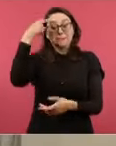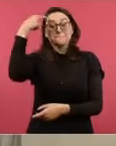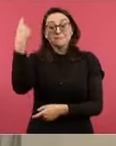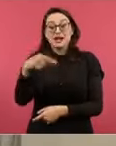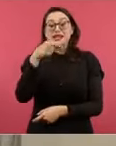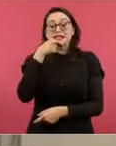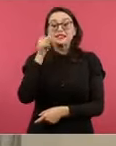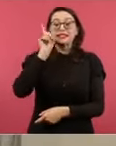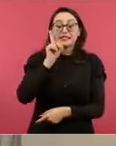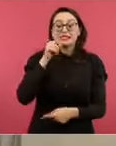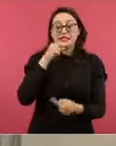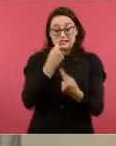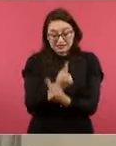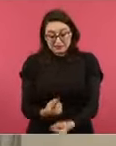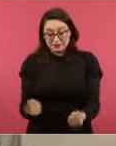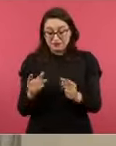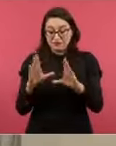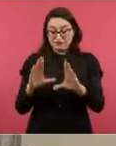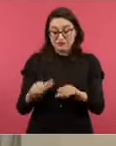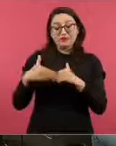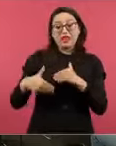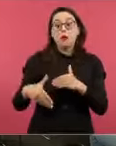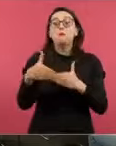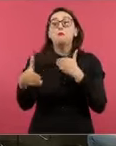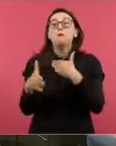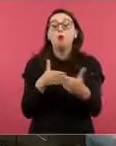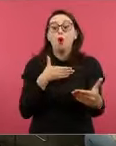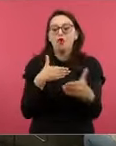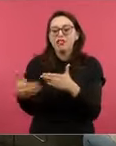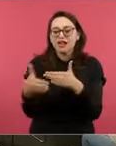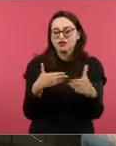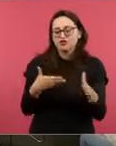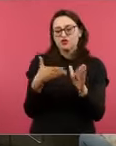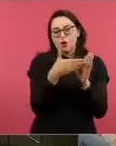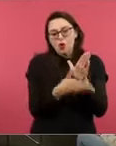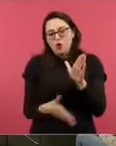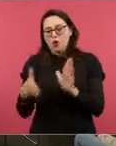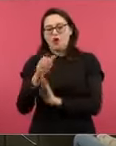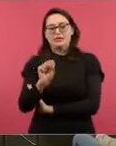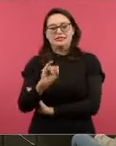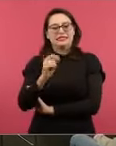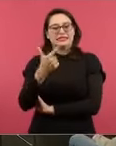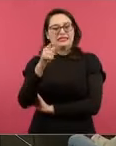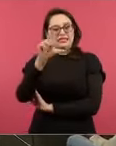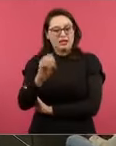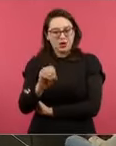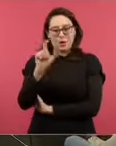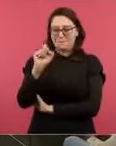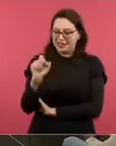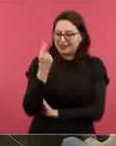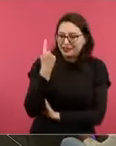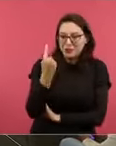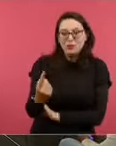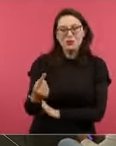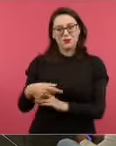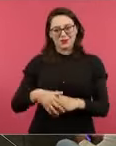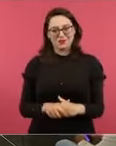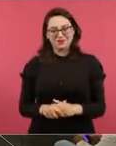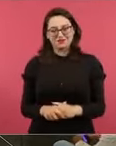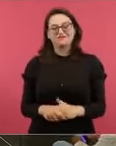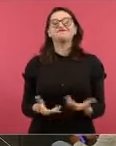para necesidades del siglo XXI. Por eso tengo la esperanza de que este 28 de agosto las niñas